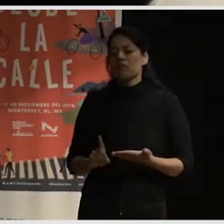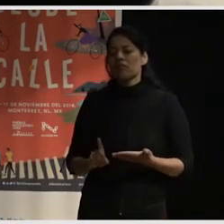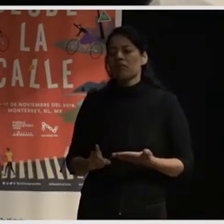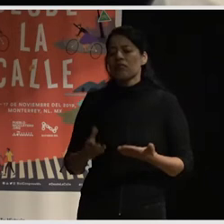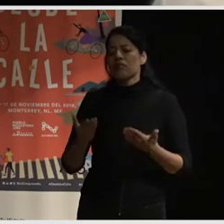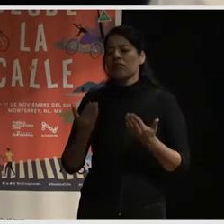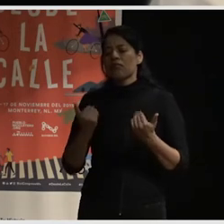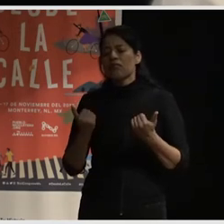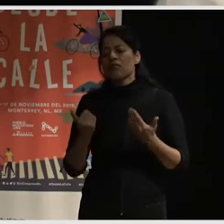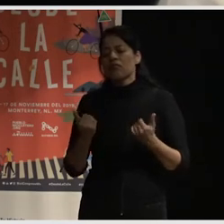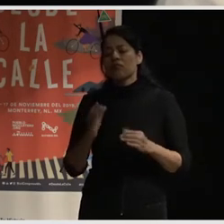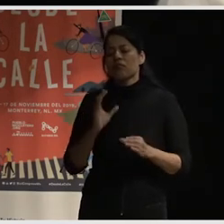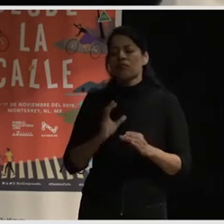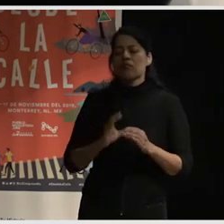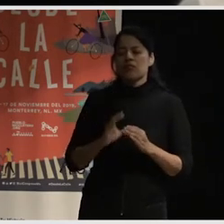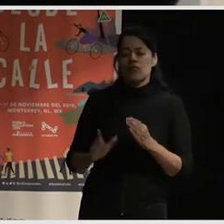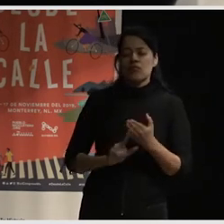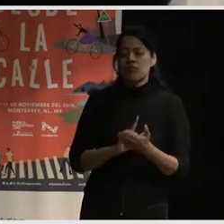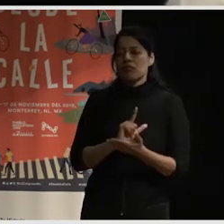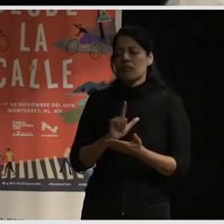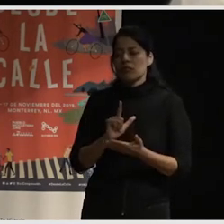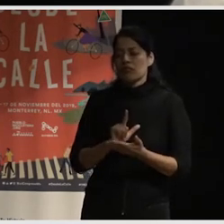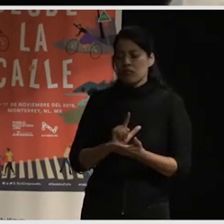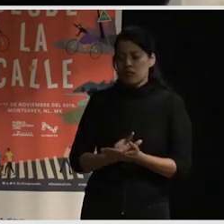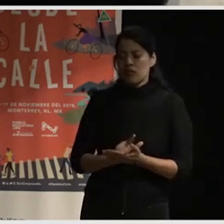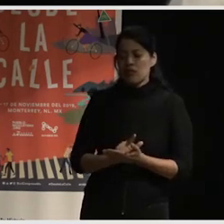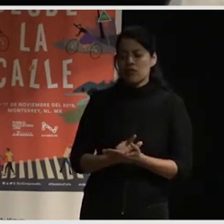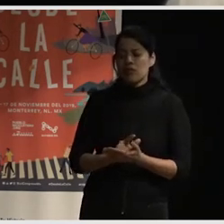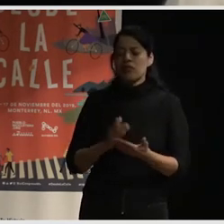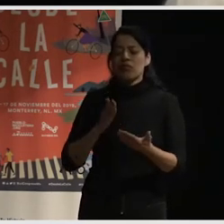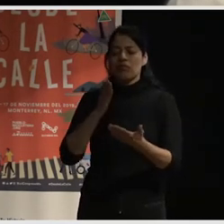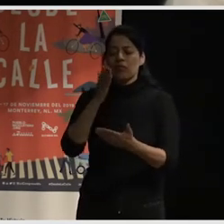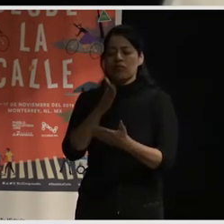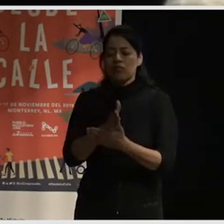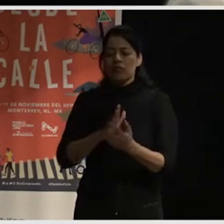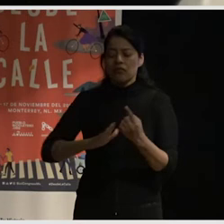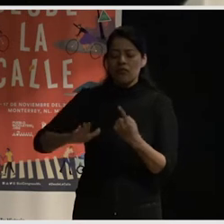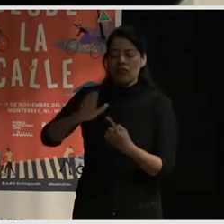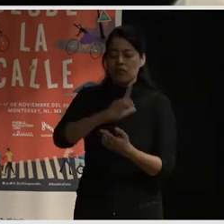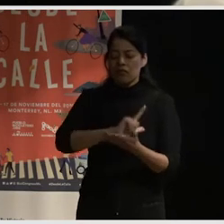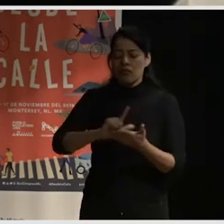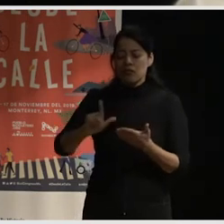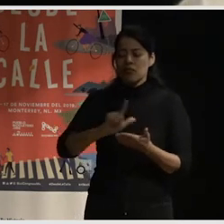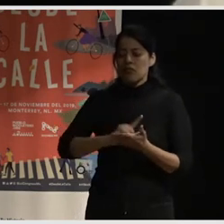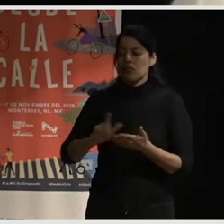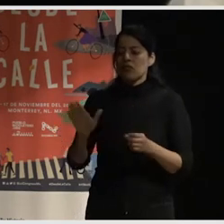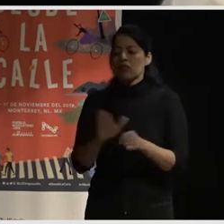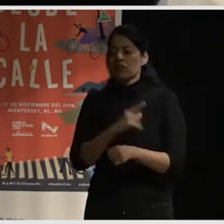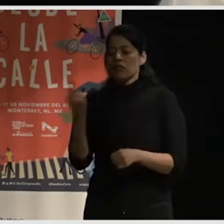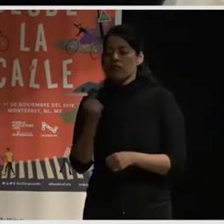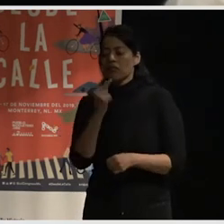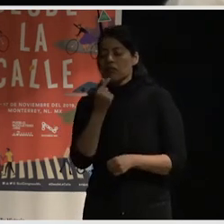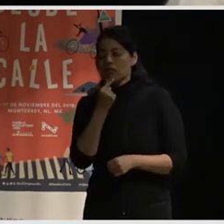en el cuarto constitucional el acceso a un medio ambiente limpio porque los niños no pueden llevar a cabo sus